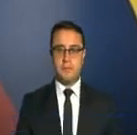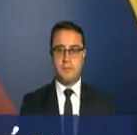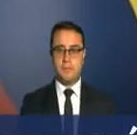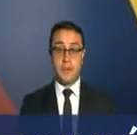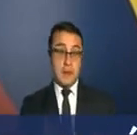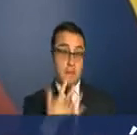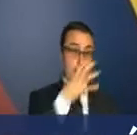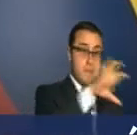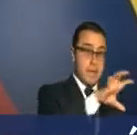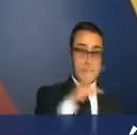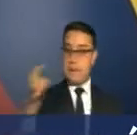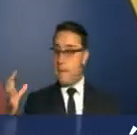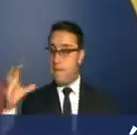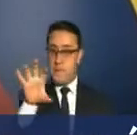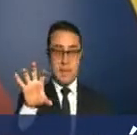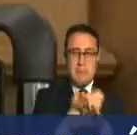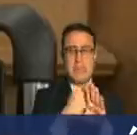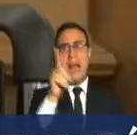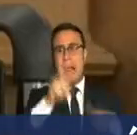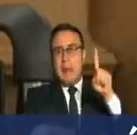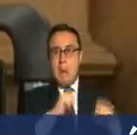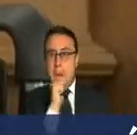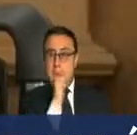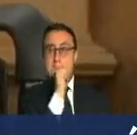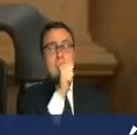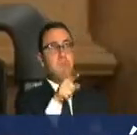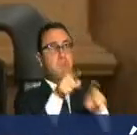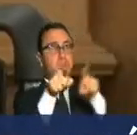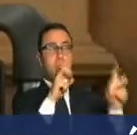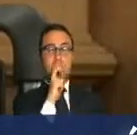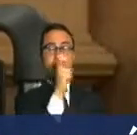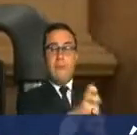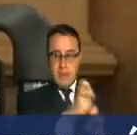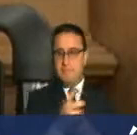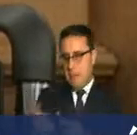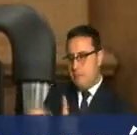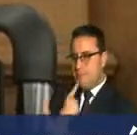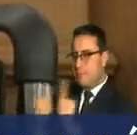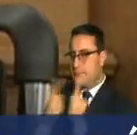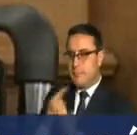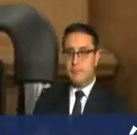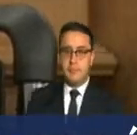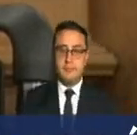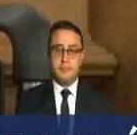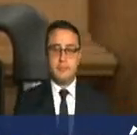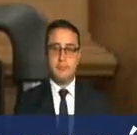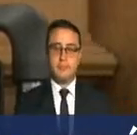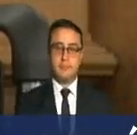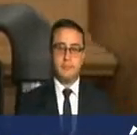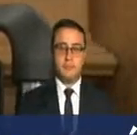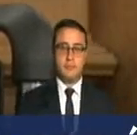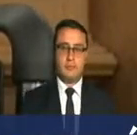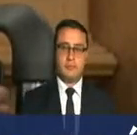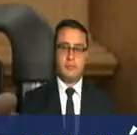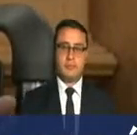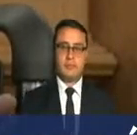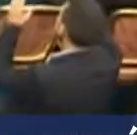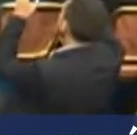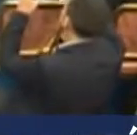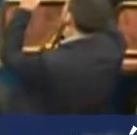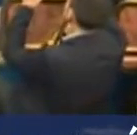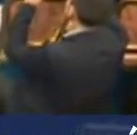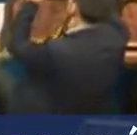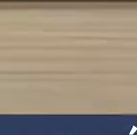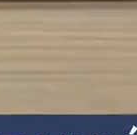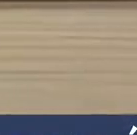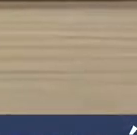para la hermandad y el entendimiento. Antihistórico el que Colombia y Venezuela se separen.